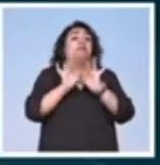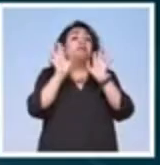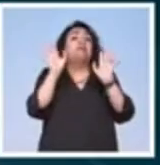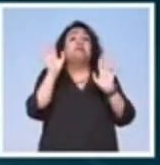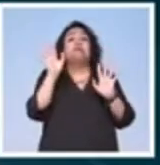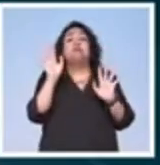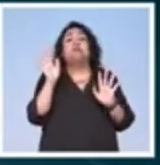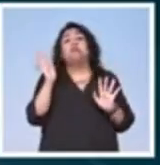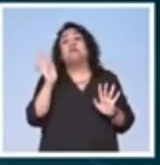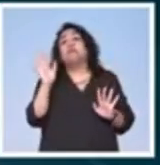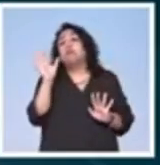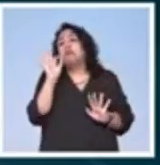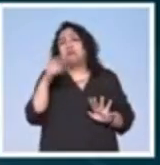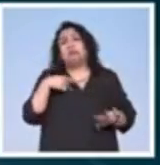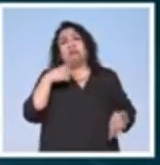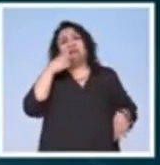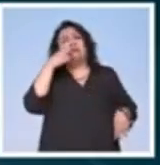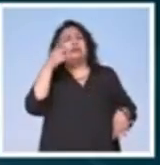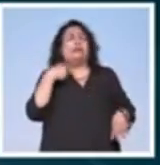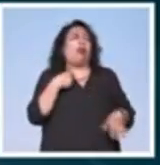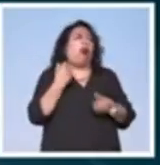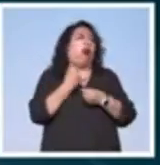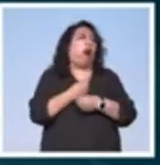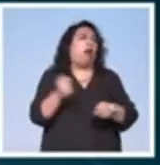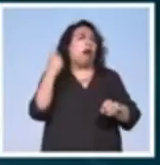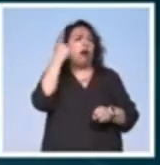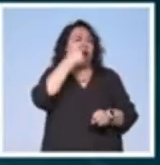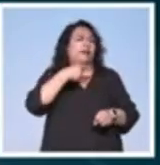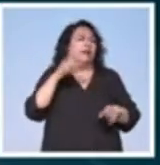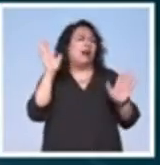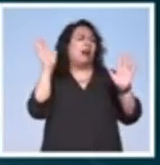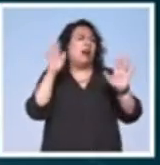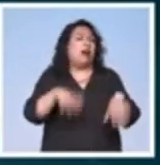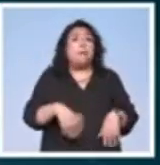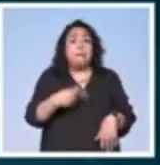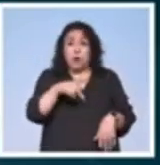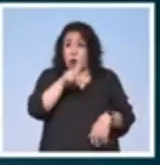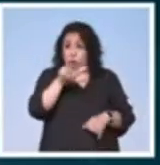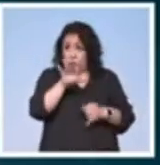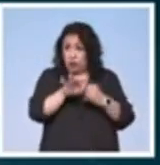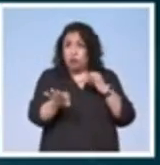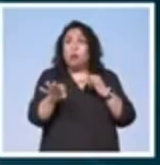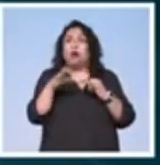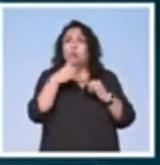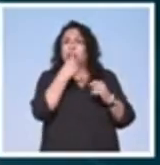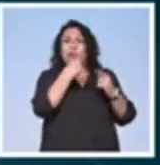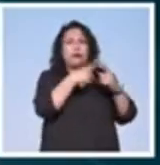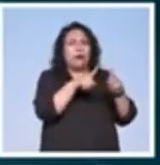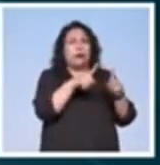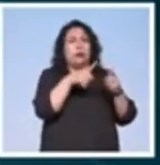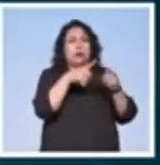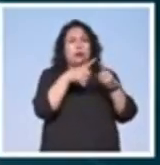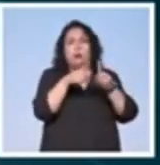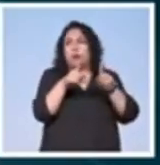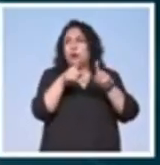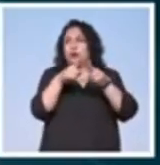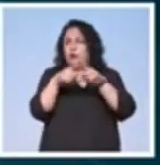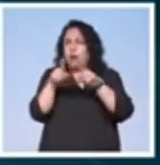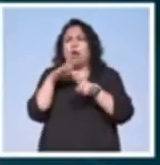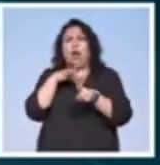me llega a pasar que digo, ay, ya me aburrí de dibujar cabezas, pero al final siempre va a haber una diferente o siempre va a haber una variable,